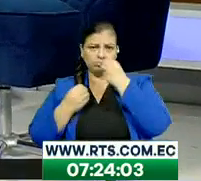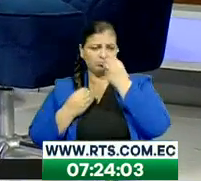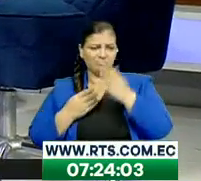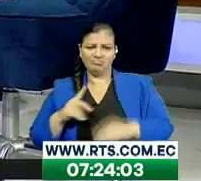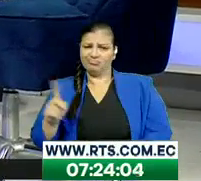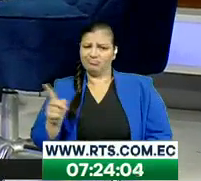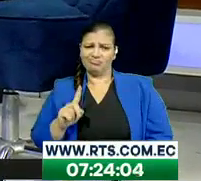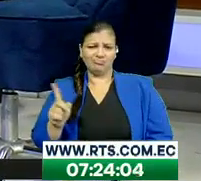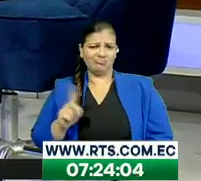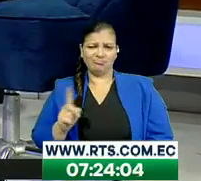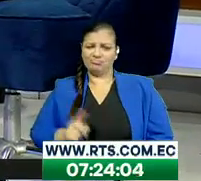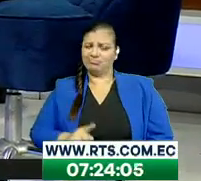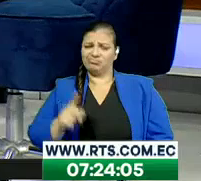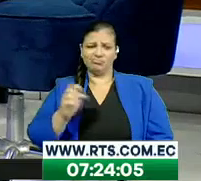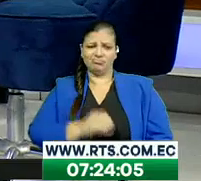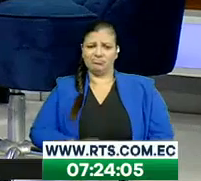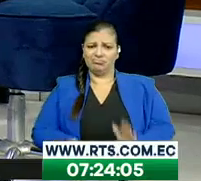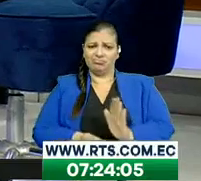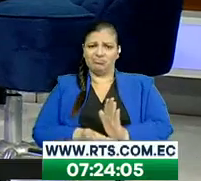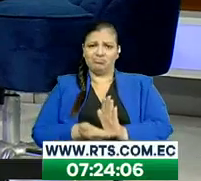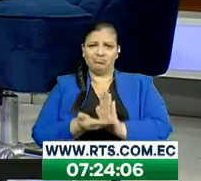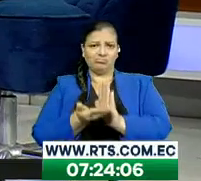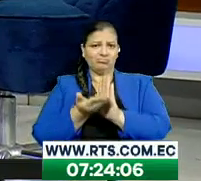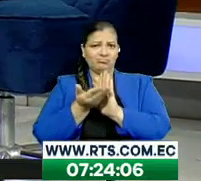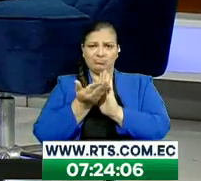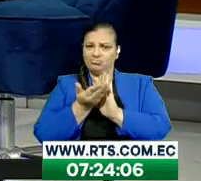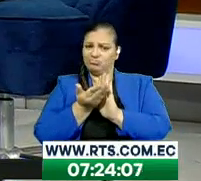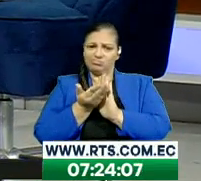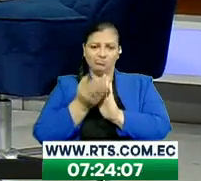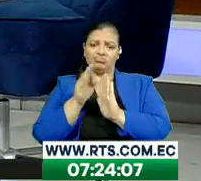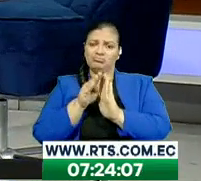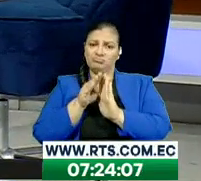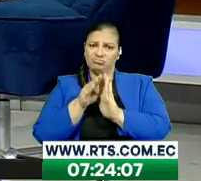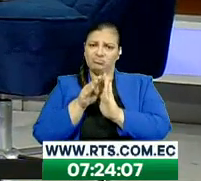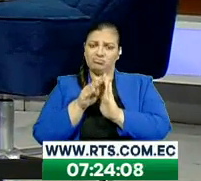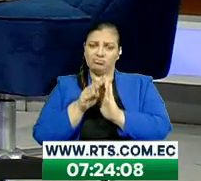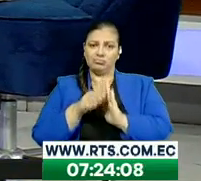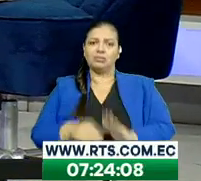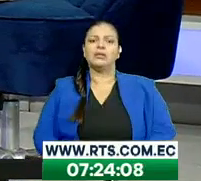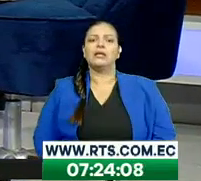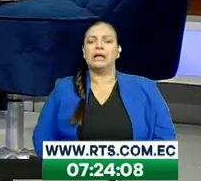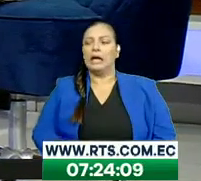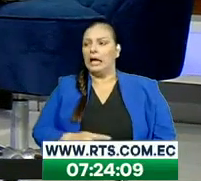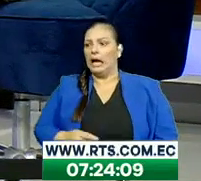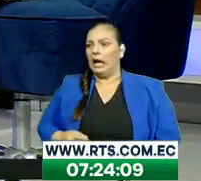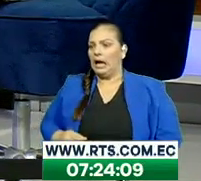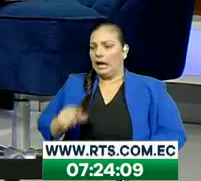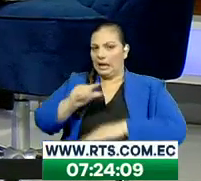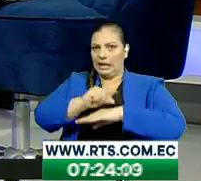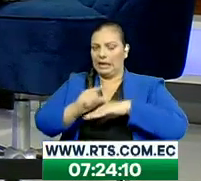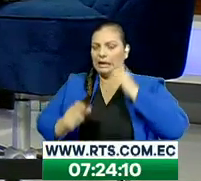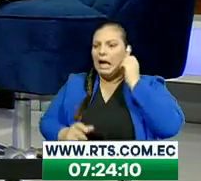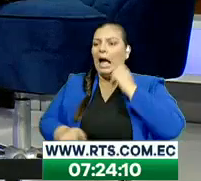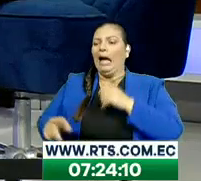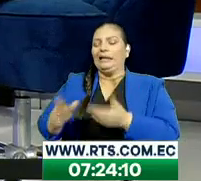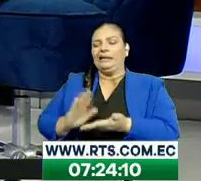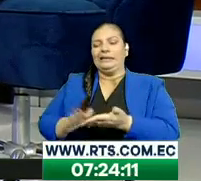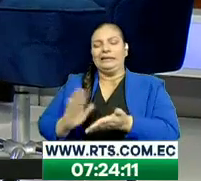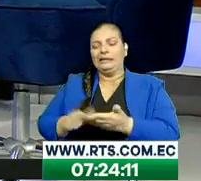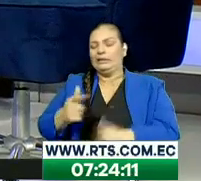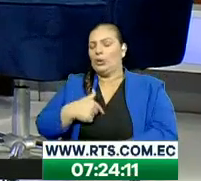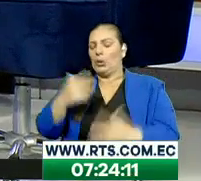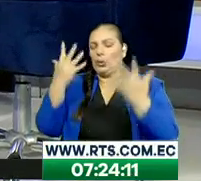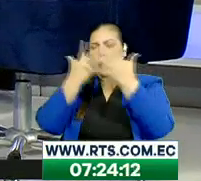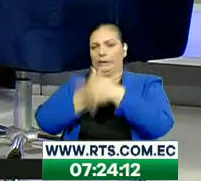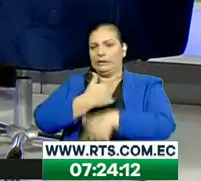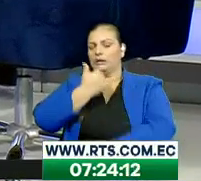en el 0.9%. Entonces, luego rectificaron, en buena hora que hayan rectificado, y vaya acorde también con lo que dicen los organismos